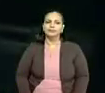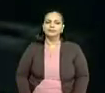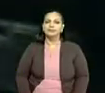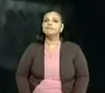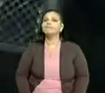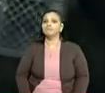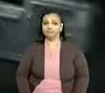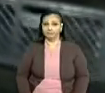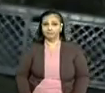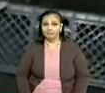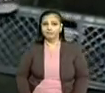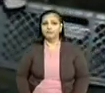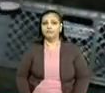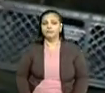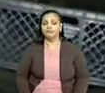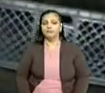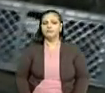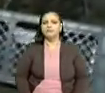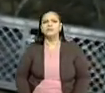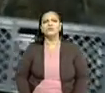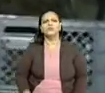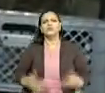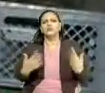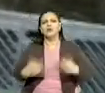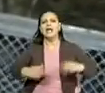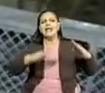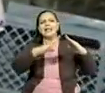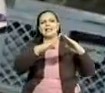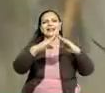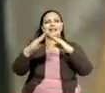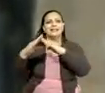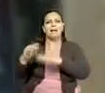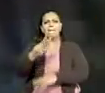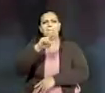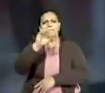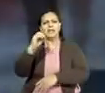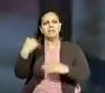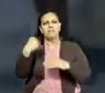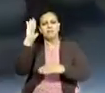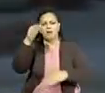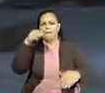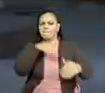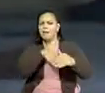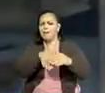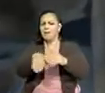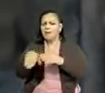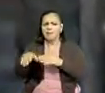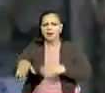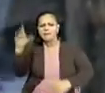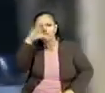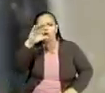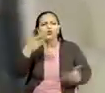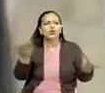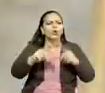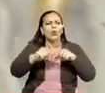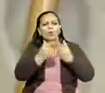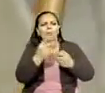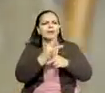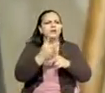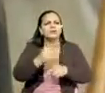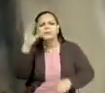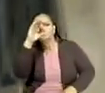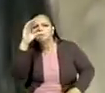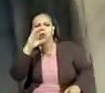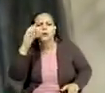Hasta el momento se han realizado más de 20 allanamientos y desarticulado tres supuestas organizaciones